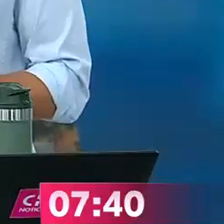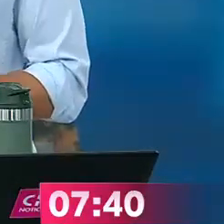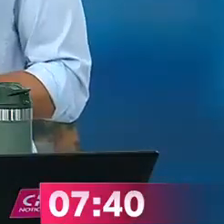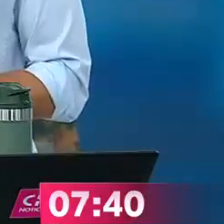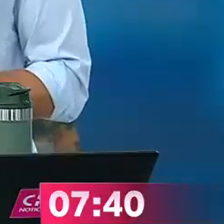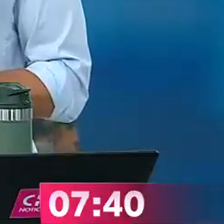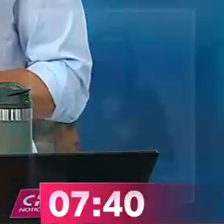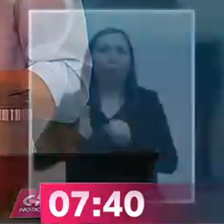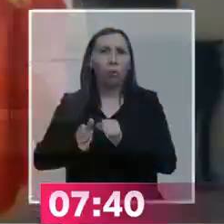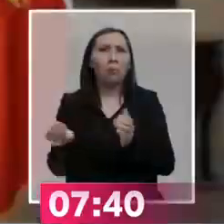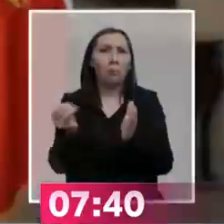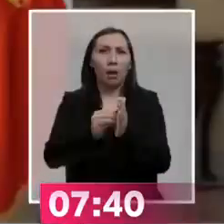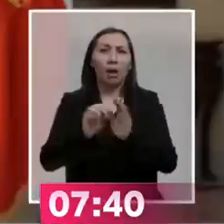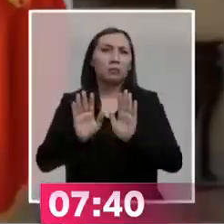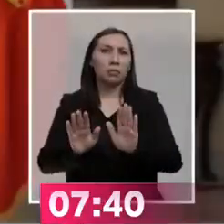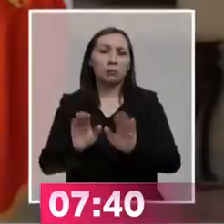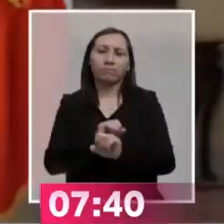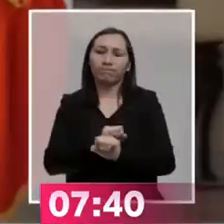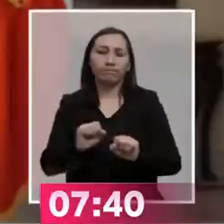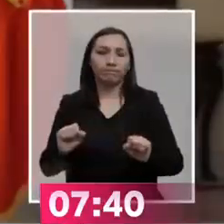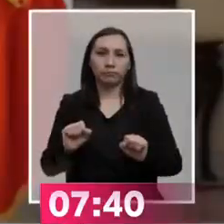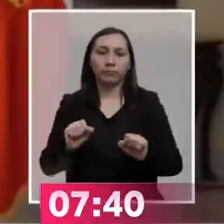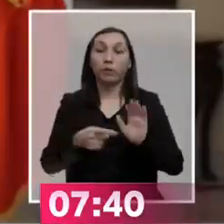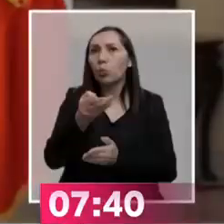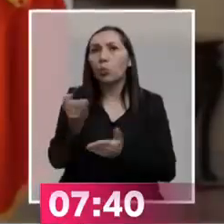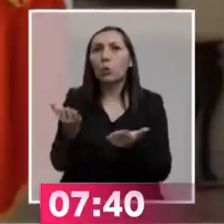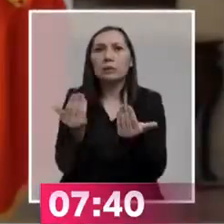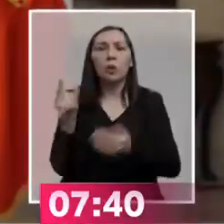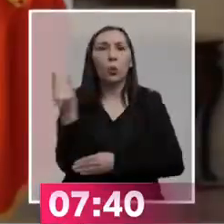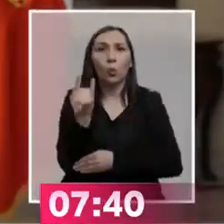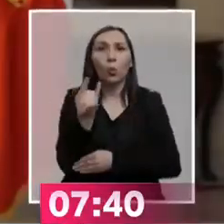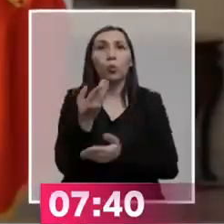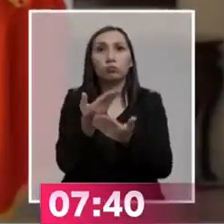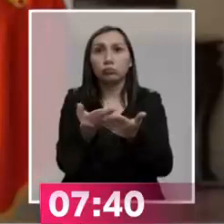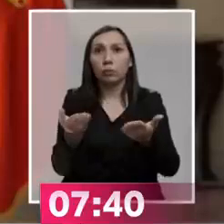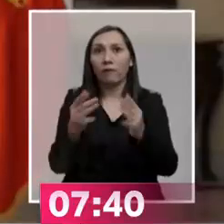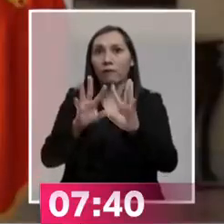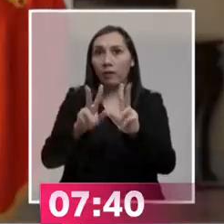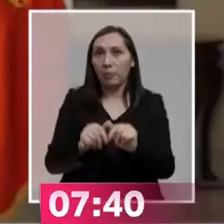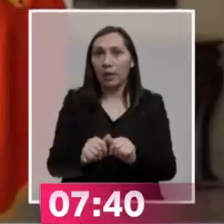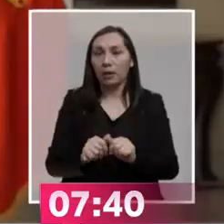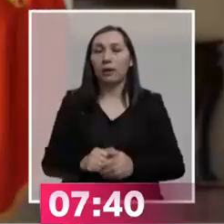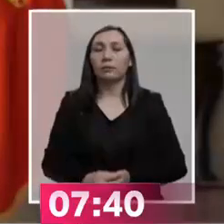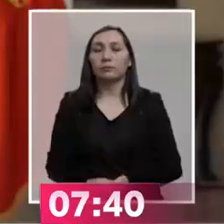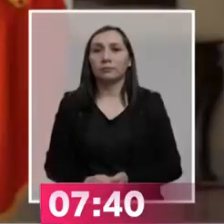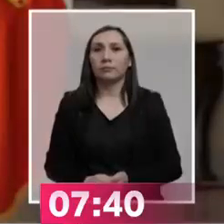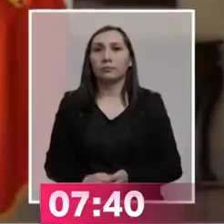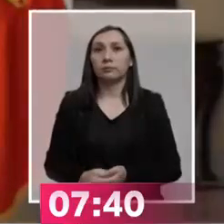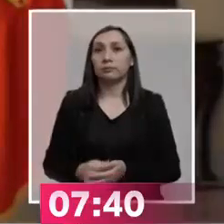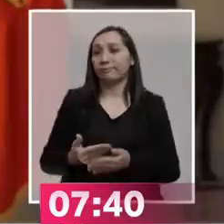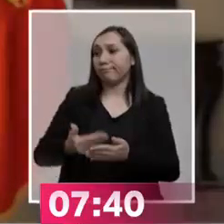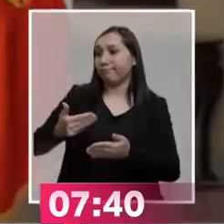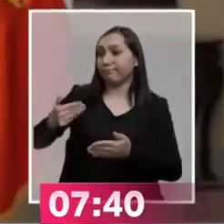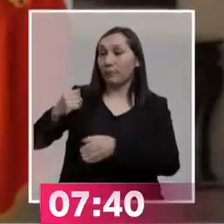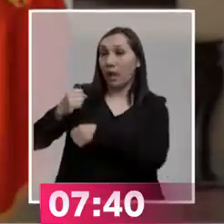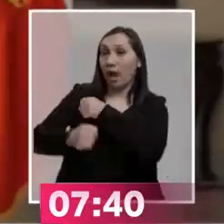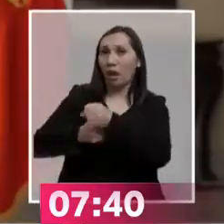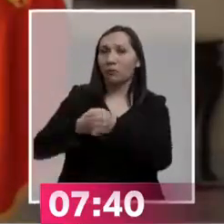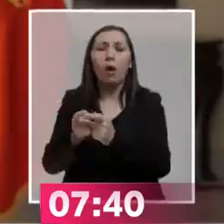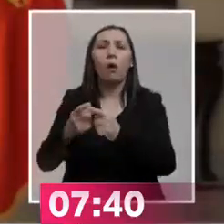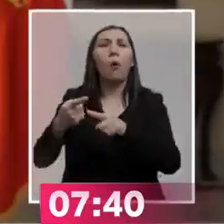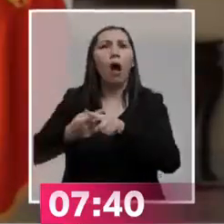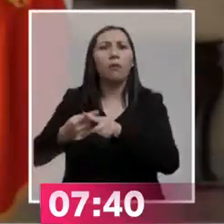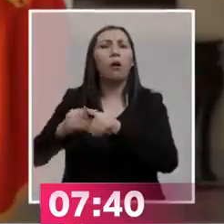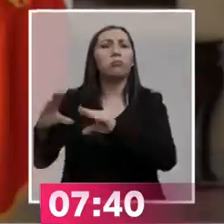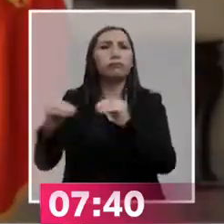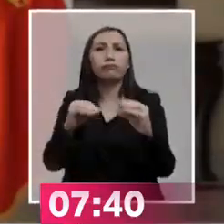el presidente Gabriel Boric anoche en cadena nacional. Es la tercera que se envía al Congreso. Esperemos, han dicho en el gobierno,